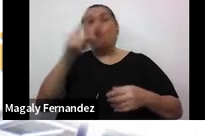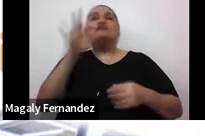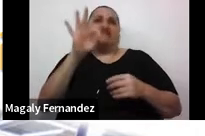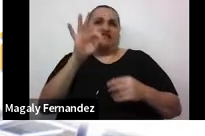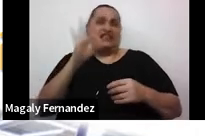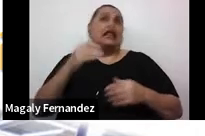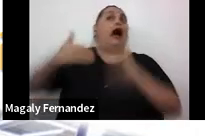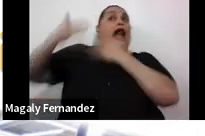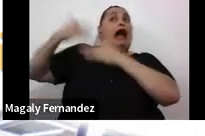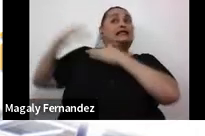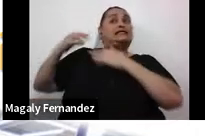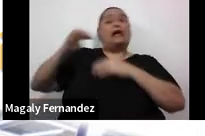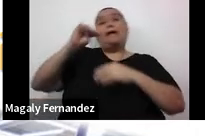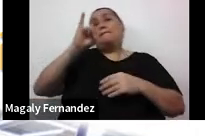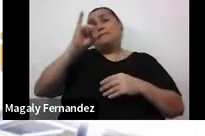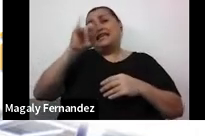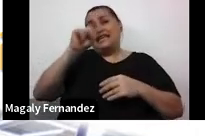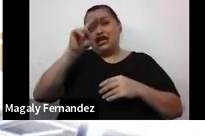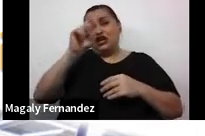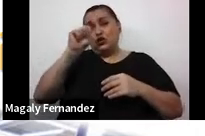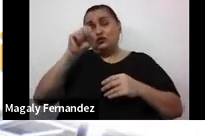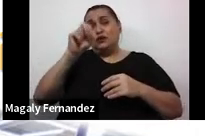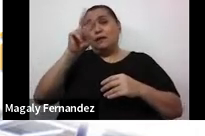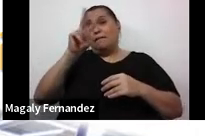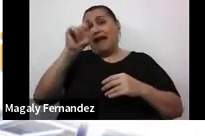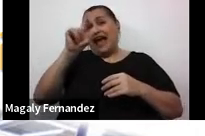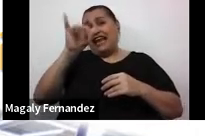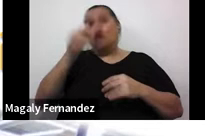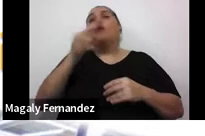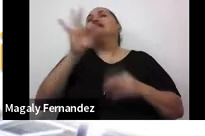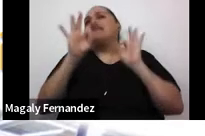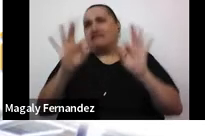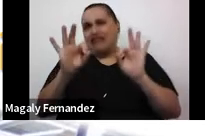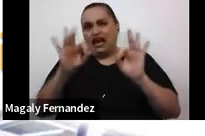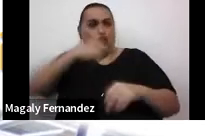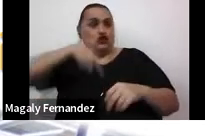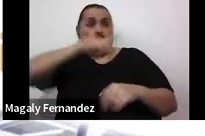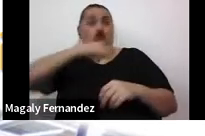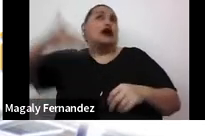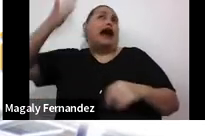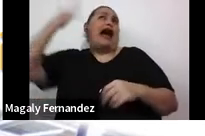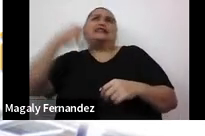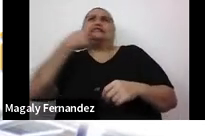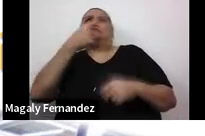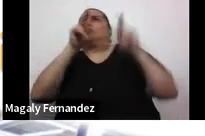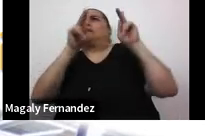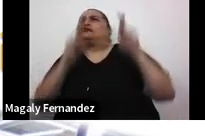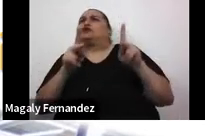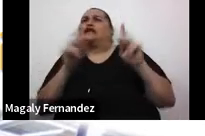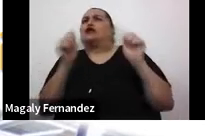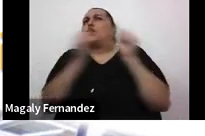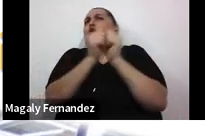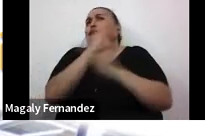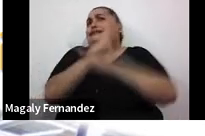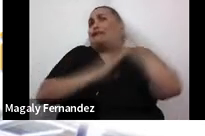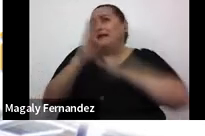estaba bien no en algunos años van a decir decíamos personas con discapacidad qué barbaridad verdad Bueno es